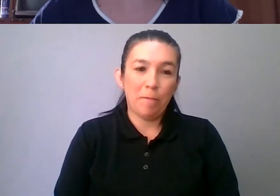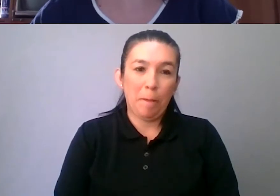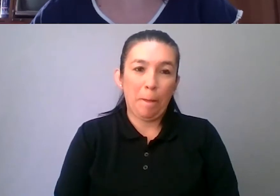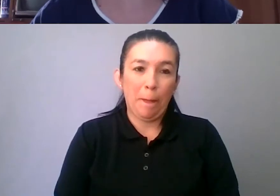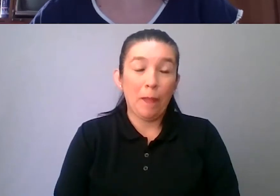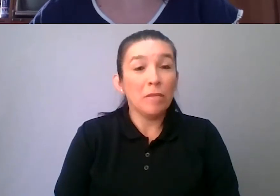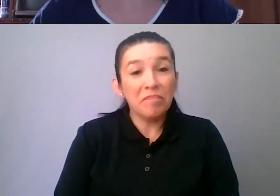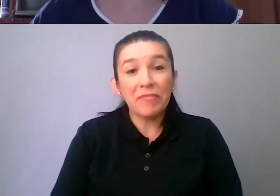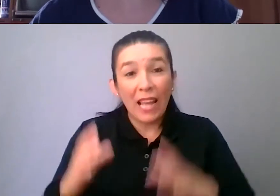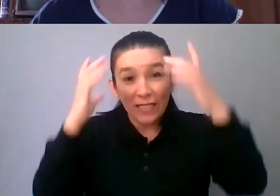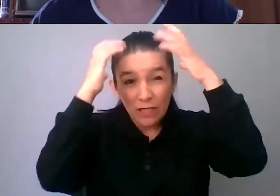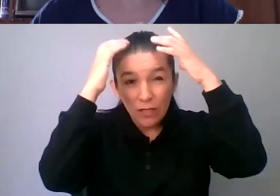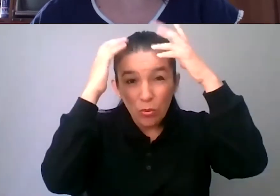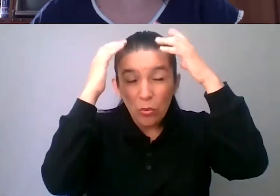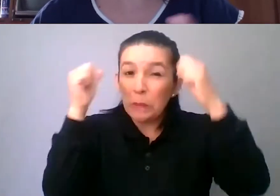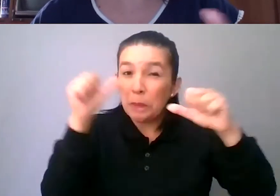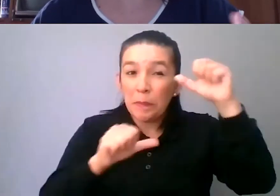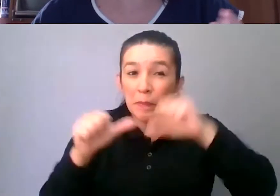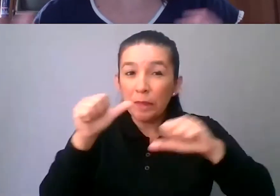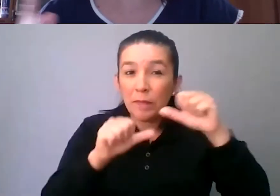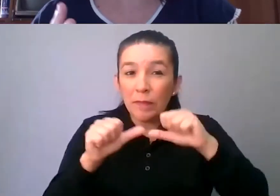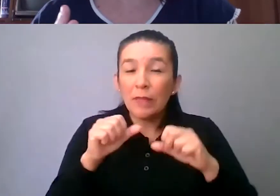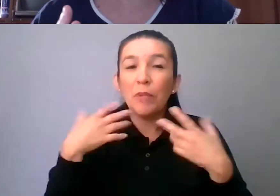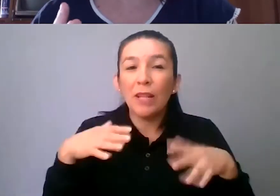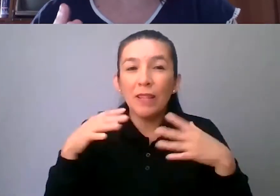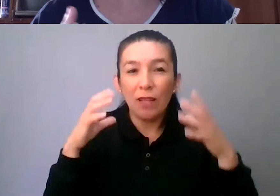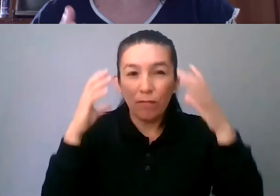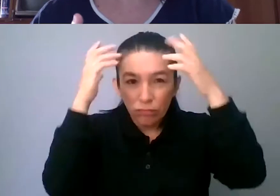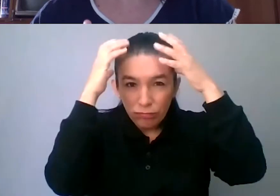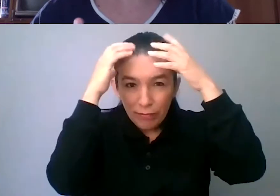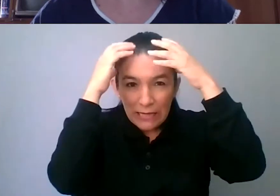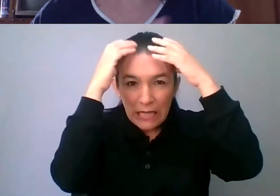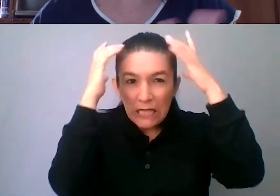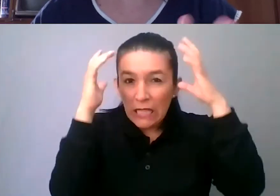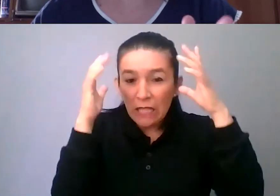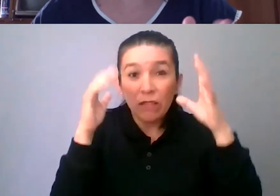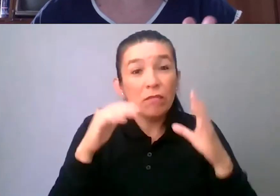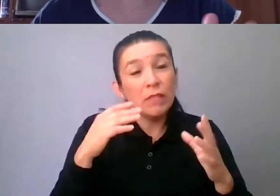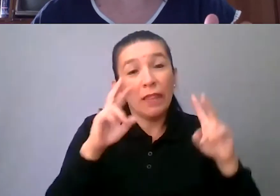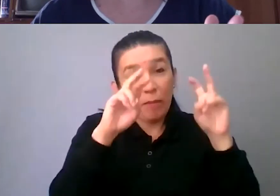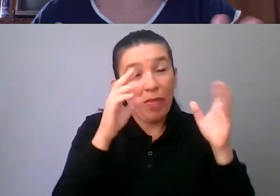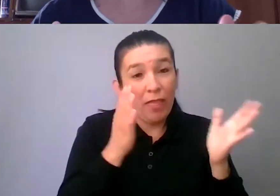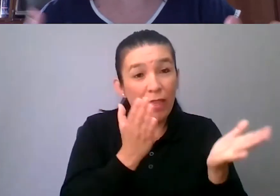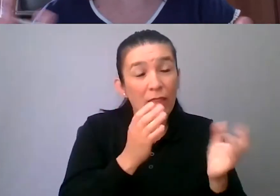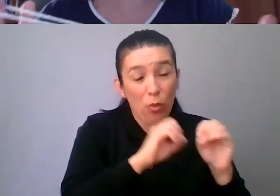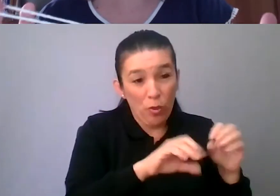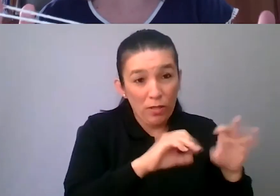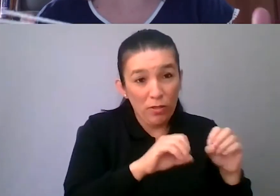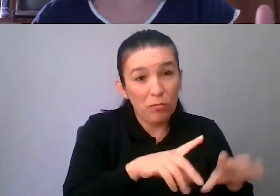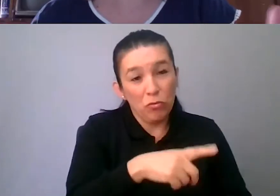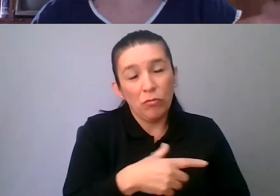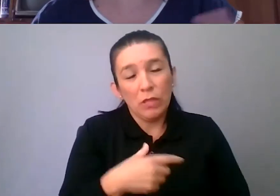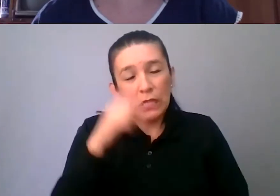La neurociencia tiene relación con los neurotransmisores, o sea, la neurociencia de la educación, que es la que yo manejo, tiene